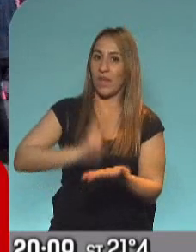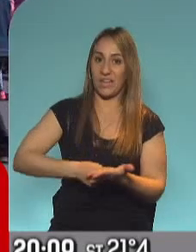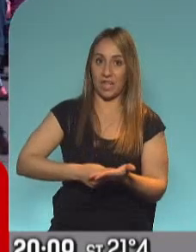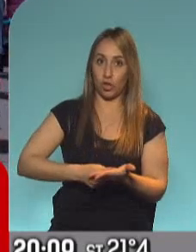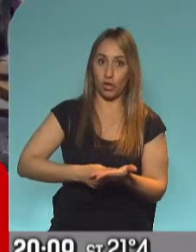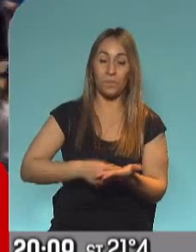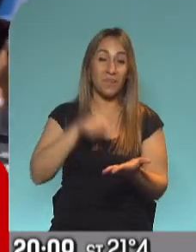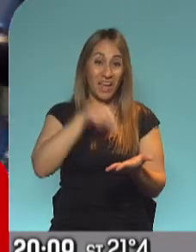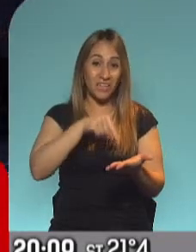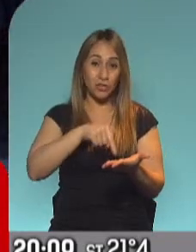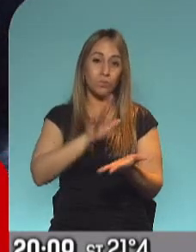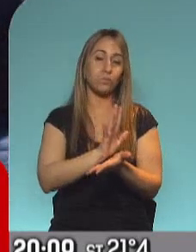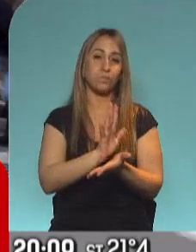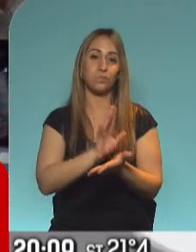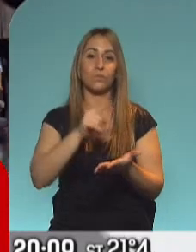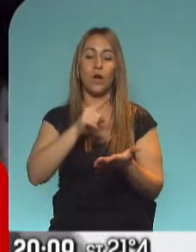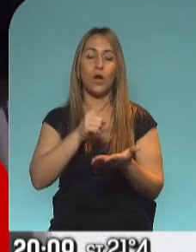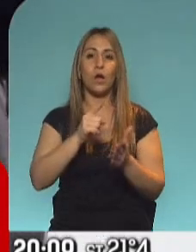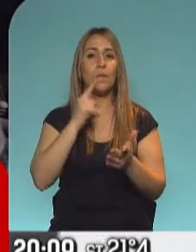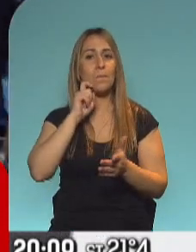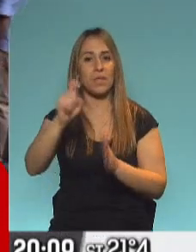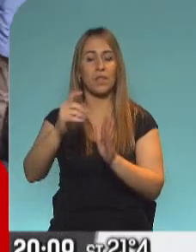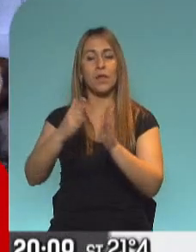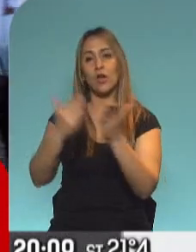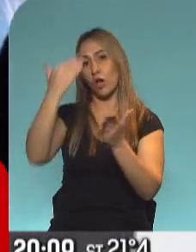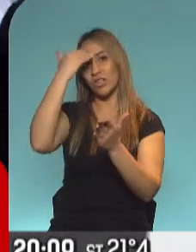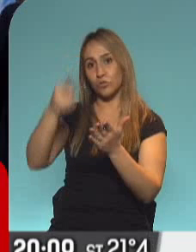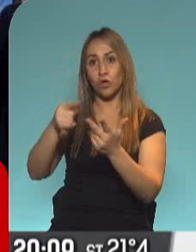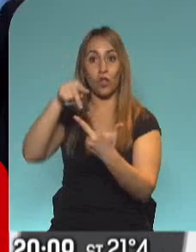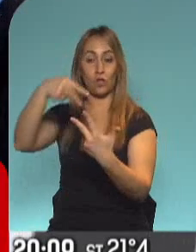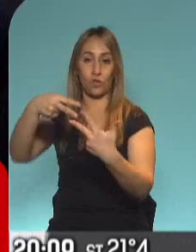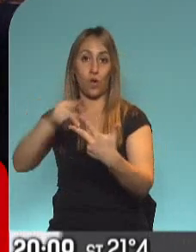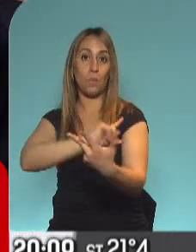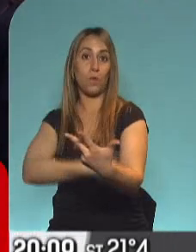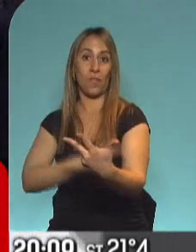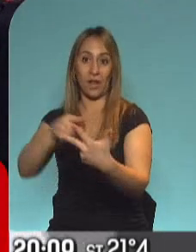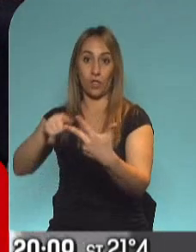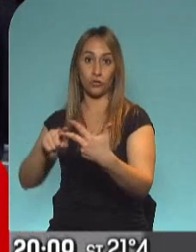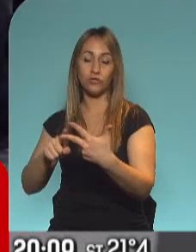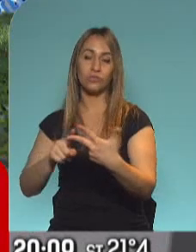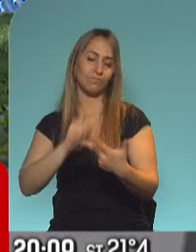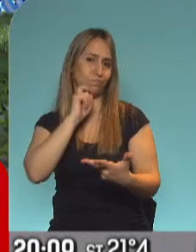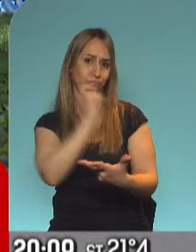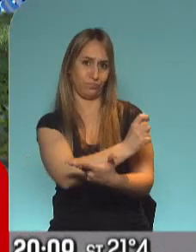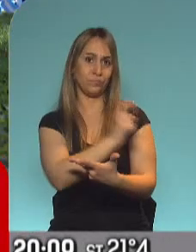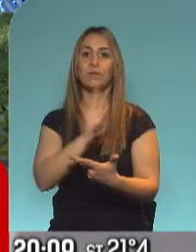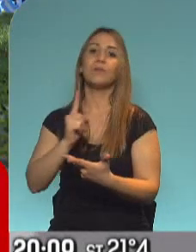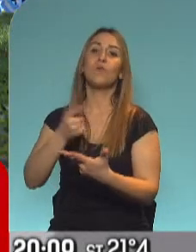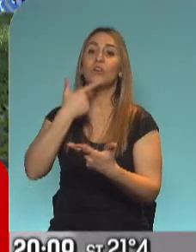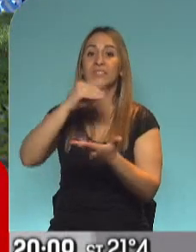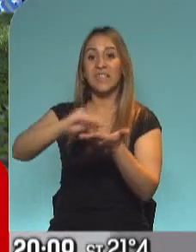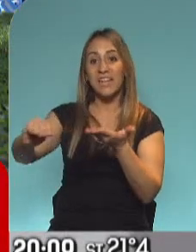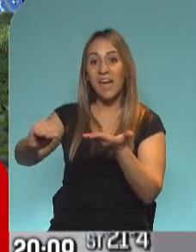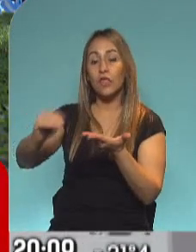de inconstitucionalidad por 2 de los 3 poderes del Estado. Es decir, el Consejo de la Magistratura, el Senado